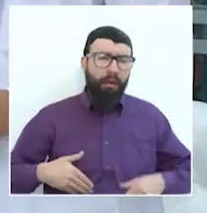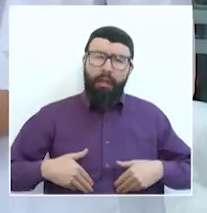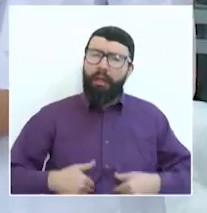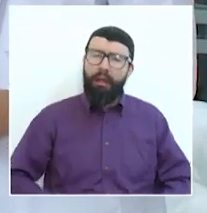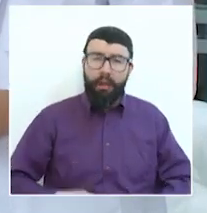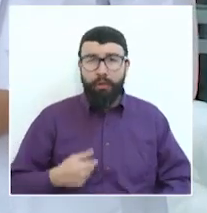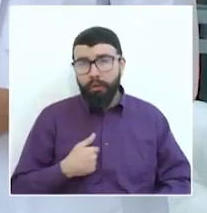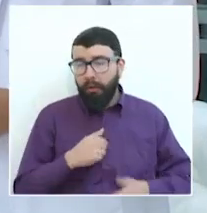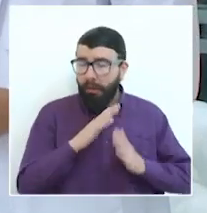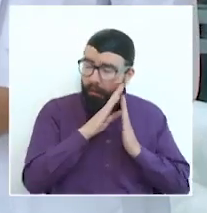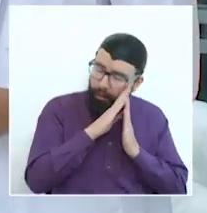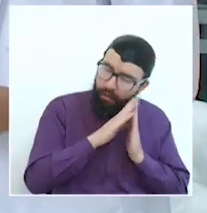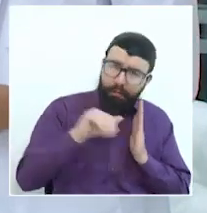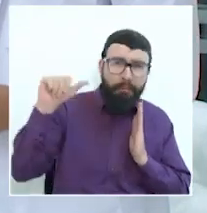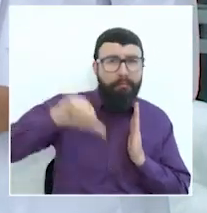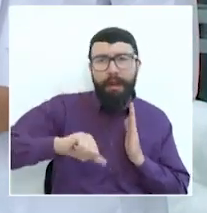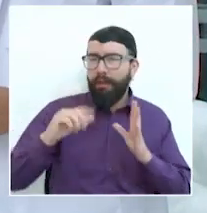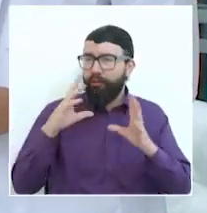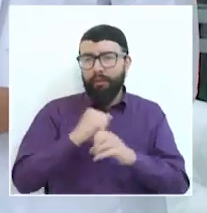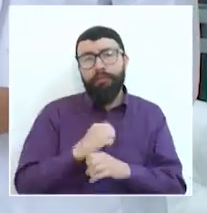duermo mal esa noche.